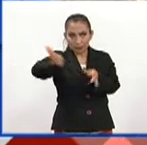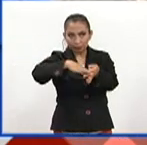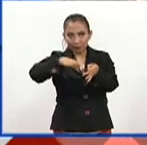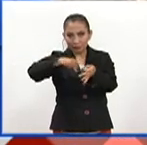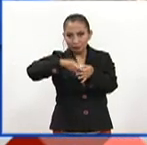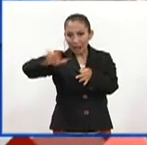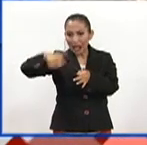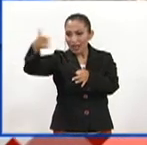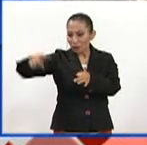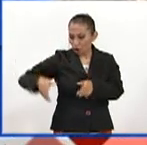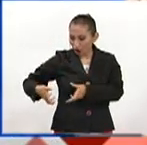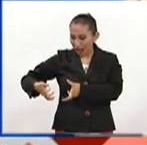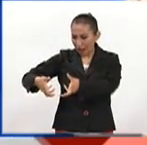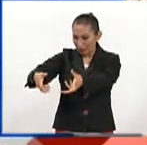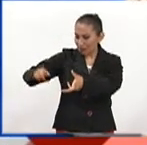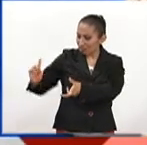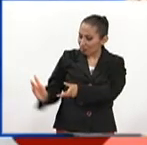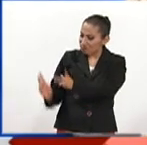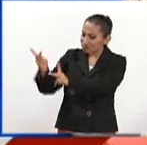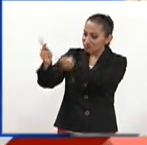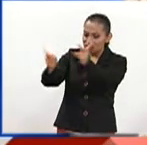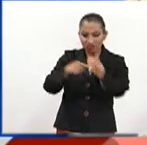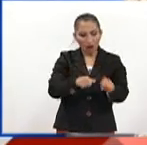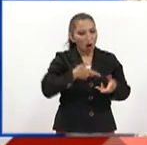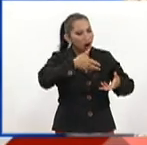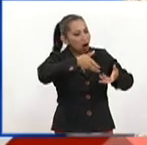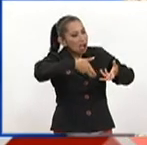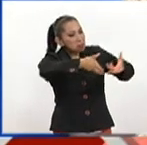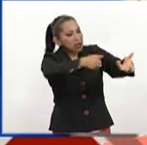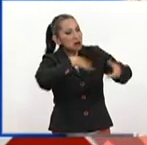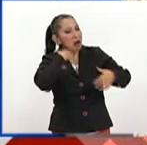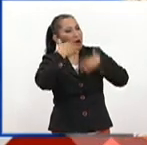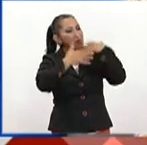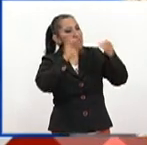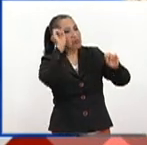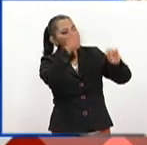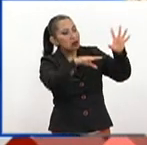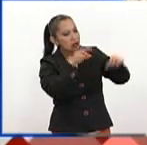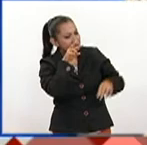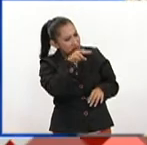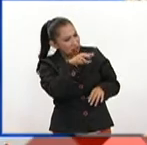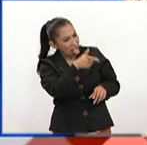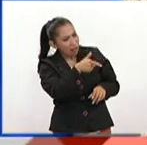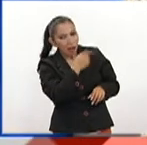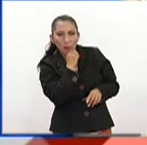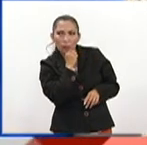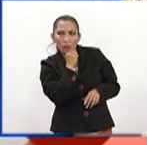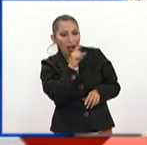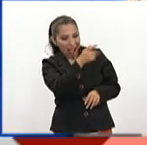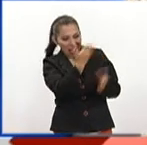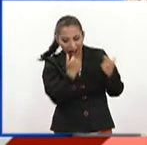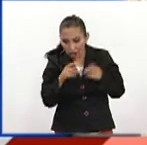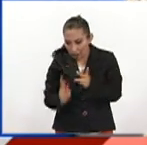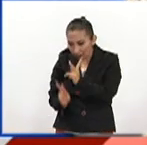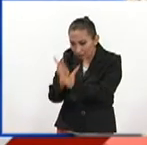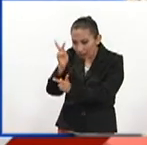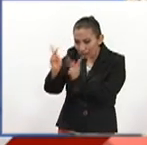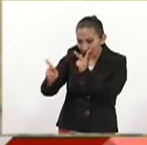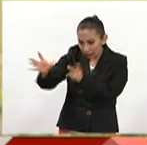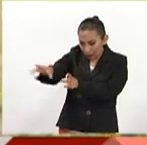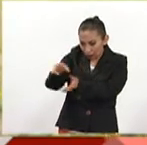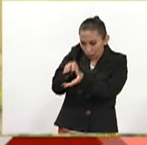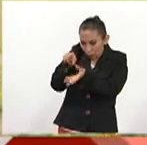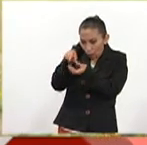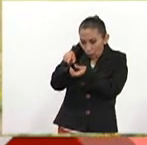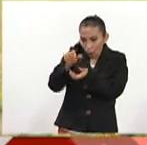al lado de los caminos, en terrenos abandonados, y a nosotros se nos ocurrió empezar a sembrarla, de ahí sacar un aceite y